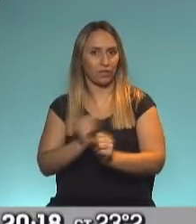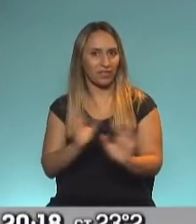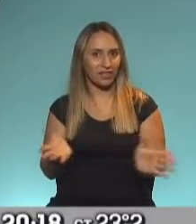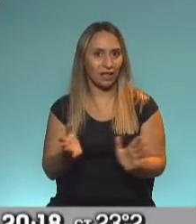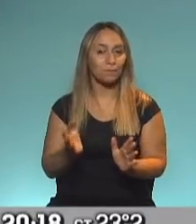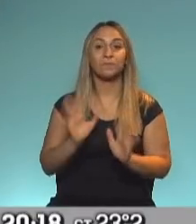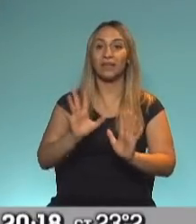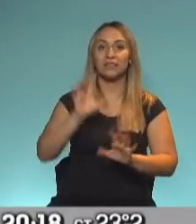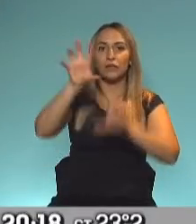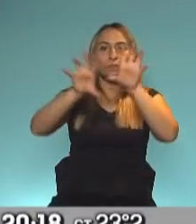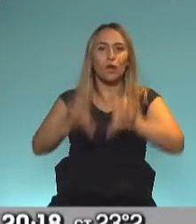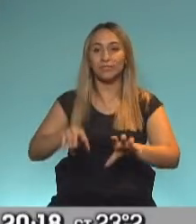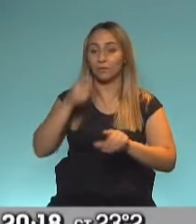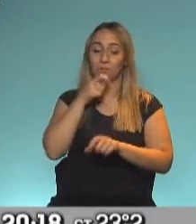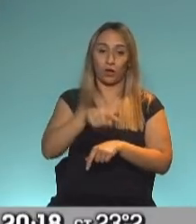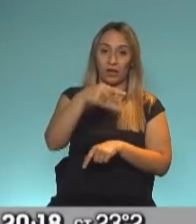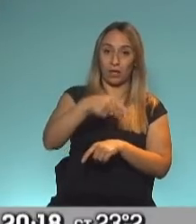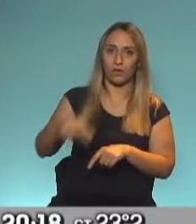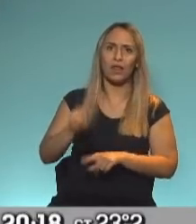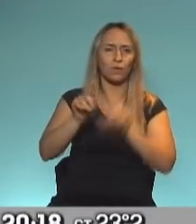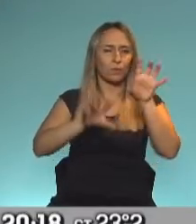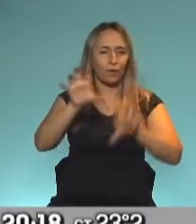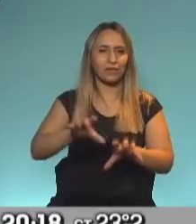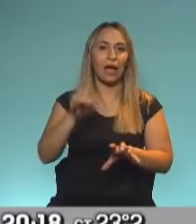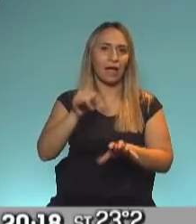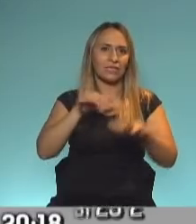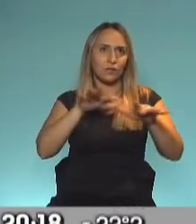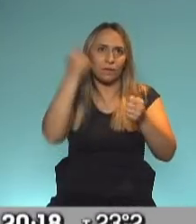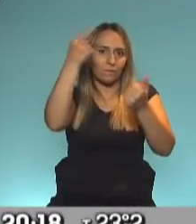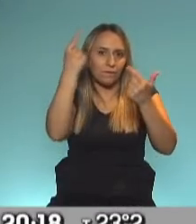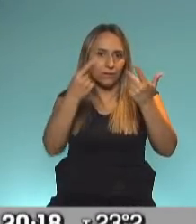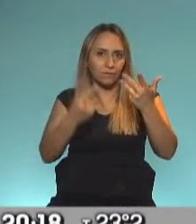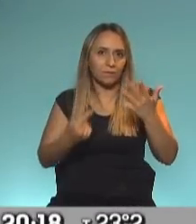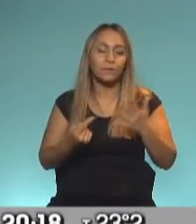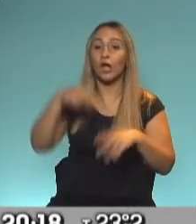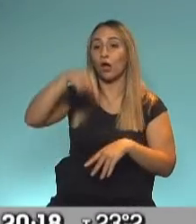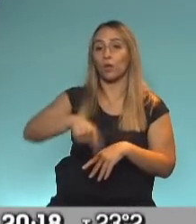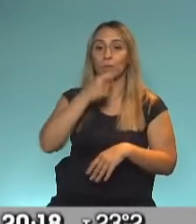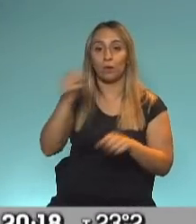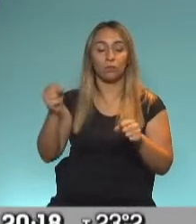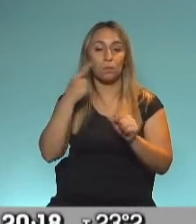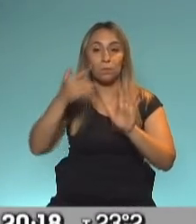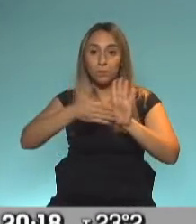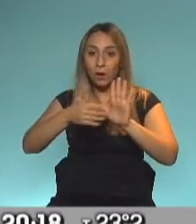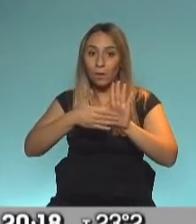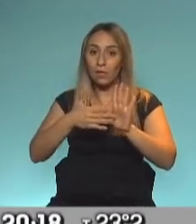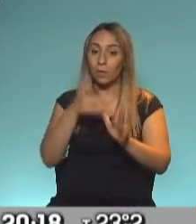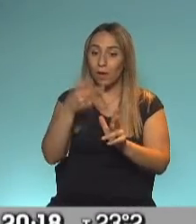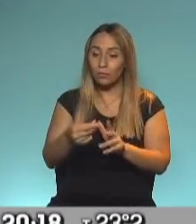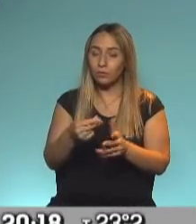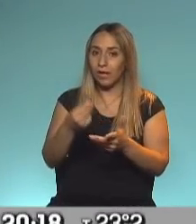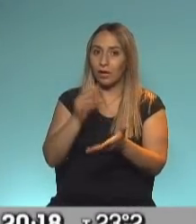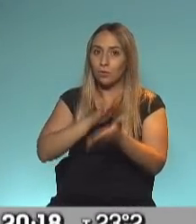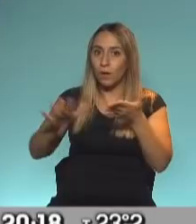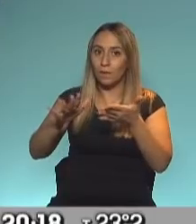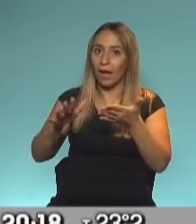puntuales en todo el país o en algunos puntos del país. En un ratito vamos a estar hablando. Hoy se ha aprobado el uso de emergencia de una nueva vacuna, la de AstraZeneca